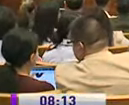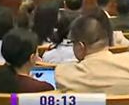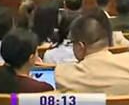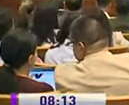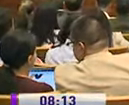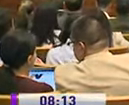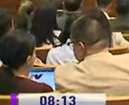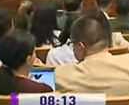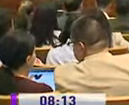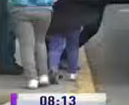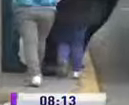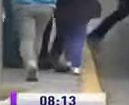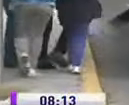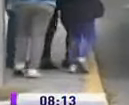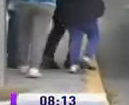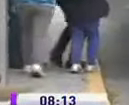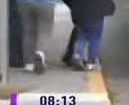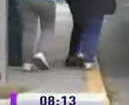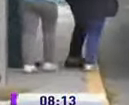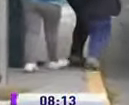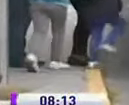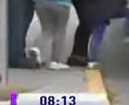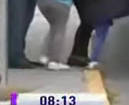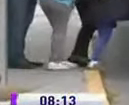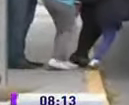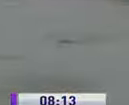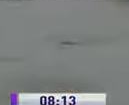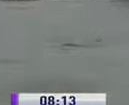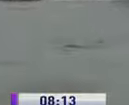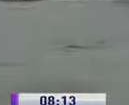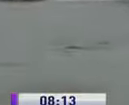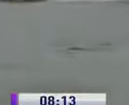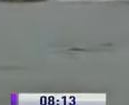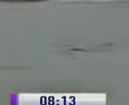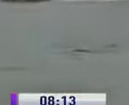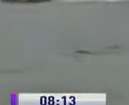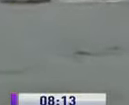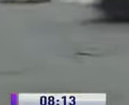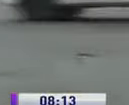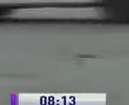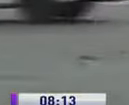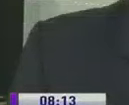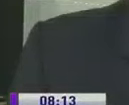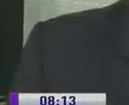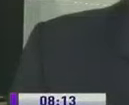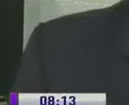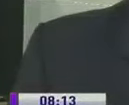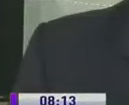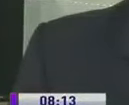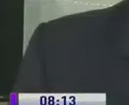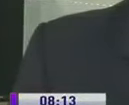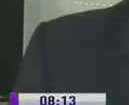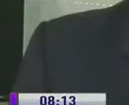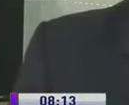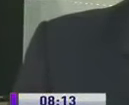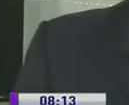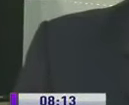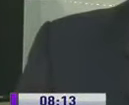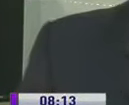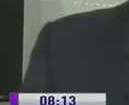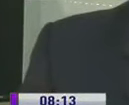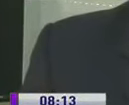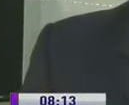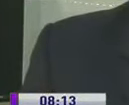rechazo a la suspensión de pagos de compensaciones. Con esto y más, retorna el noticiero inclusivo de la ciudad, el solidario, el